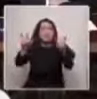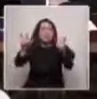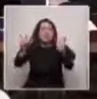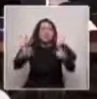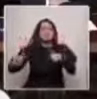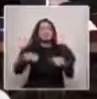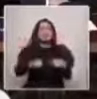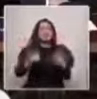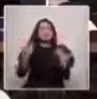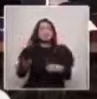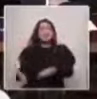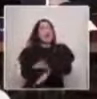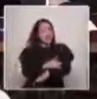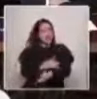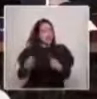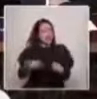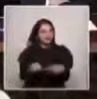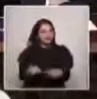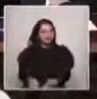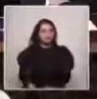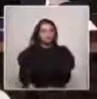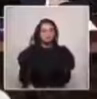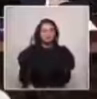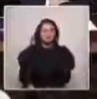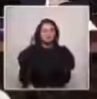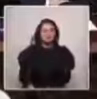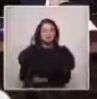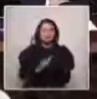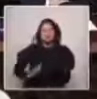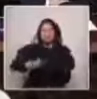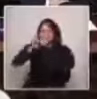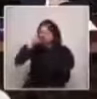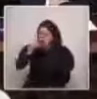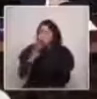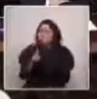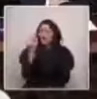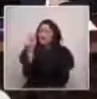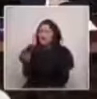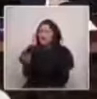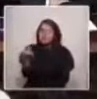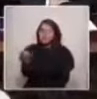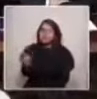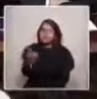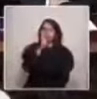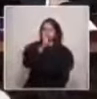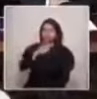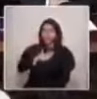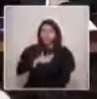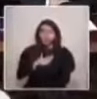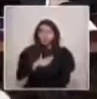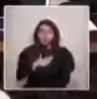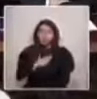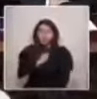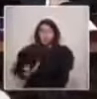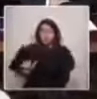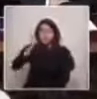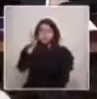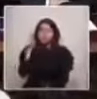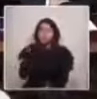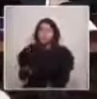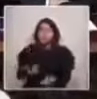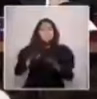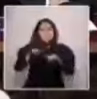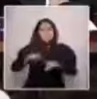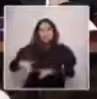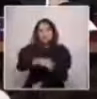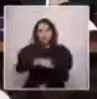el debate ya lo tuvimos. Señora presidenta, eso con todo es lo que le pido. Que me va a todos le pedimos las mismas